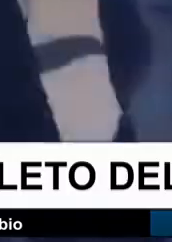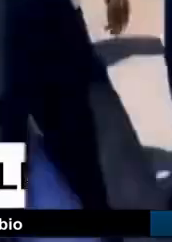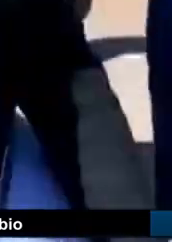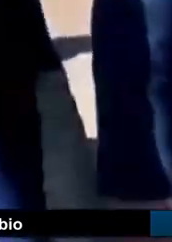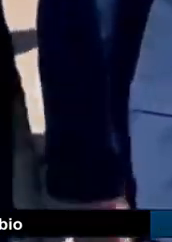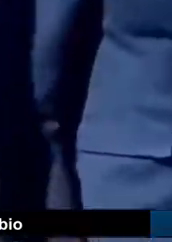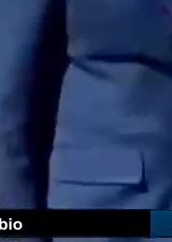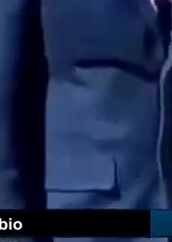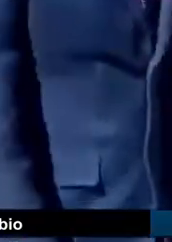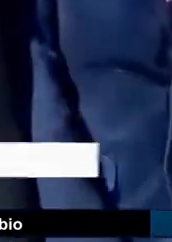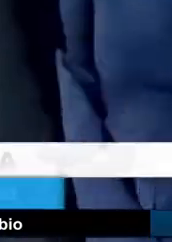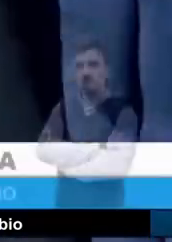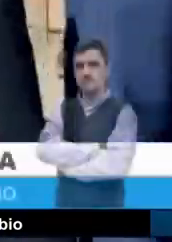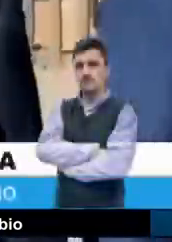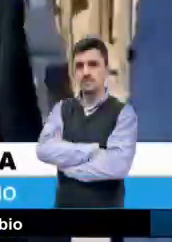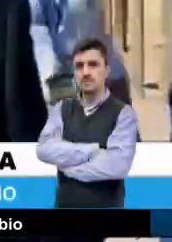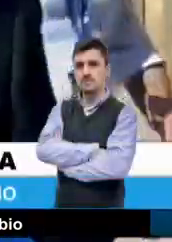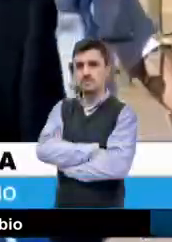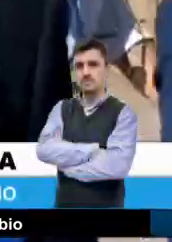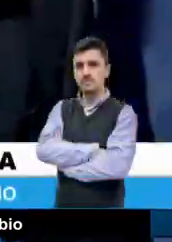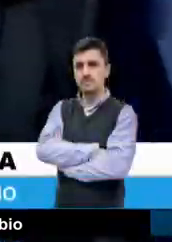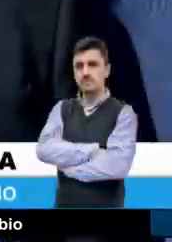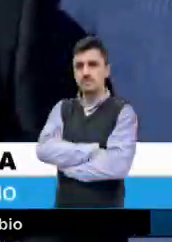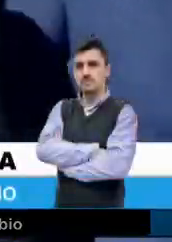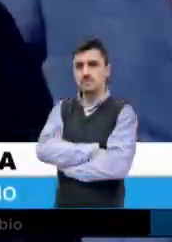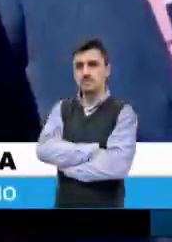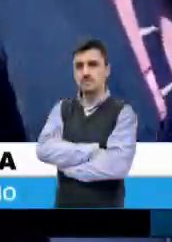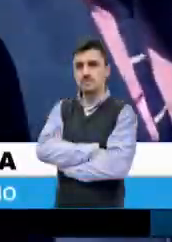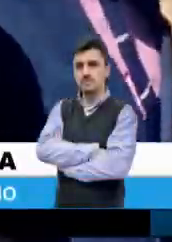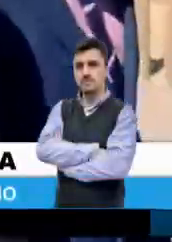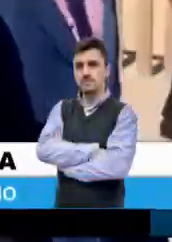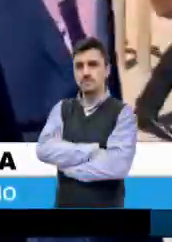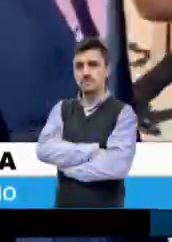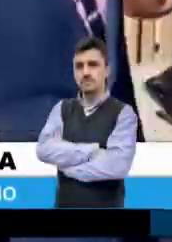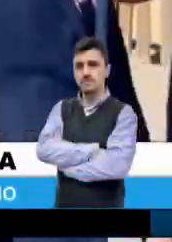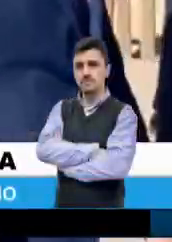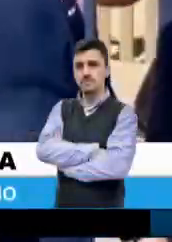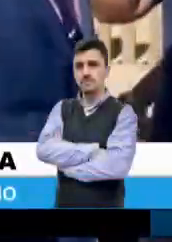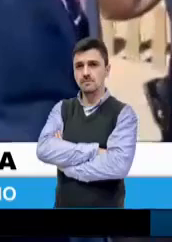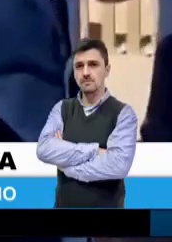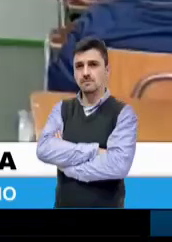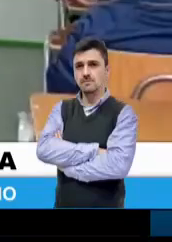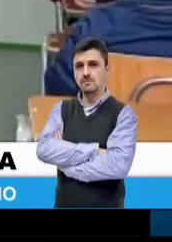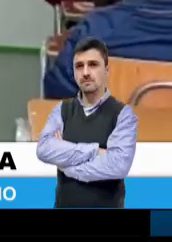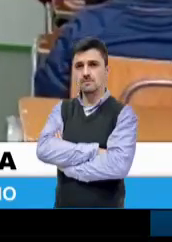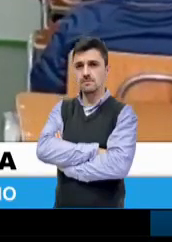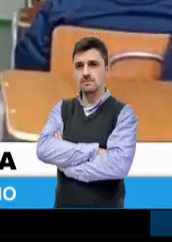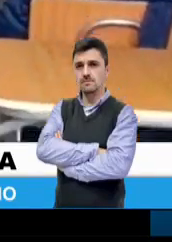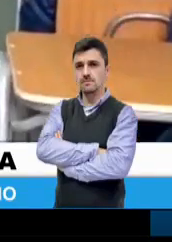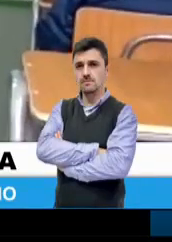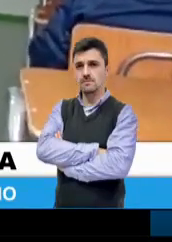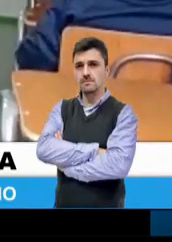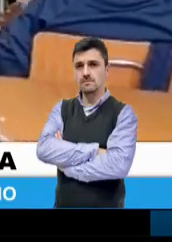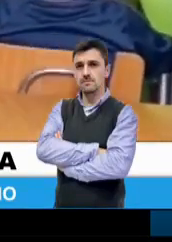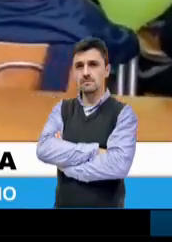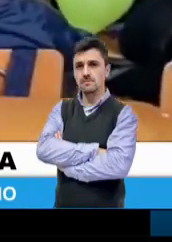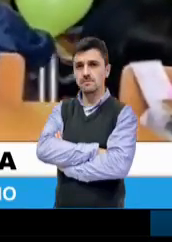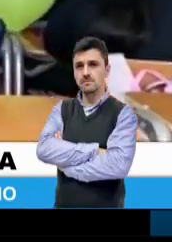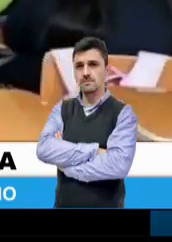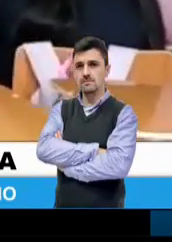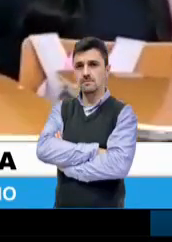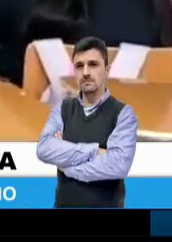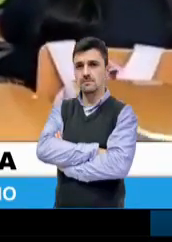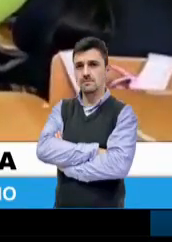Punta Lavapié, la comuna de Arauco, se trasladó el presidente Gabriel Boric para dar inicio al año escolar 2023, para de esta manera también comprometer